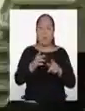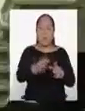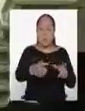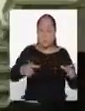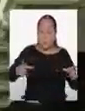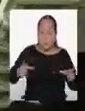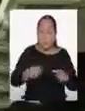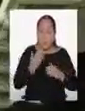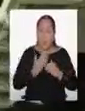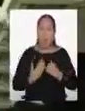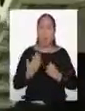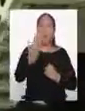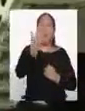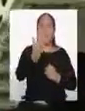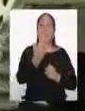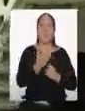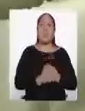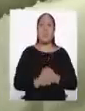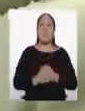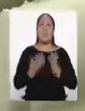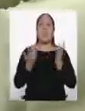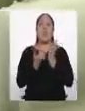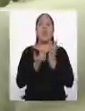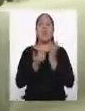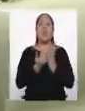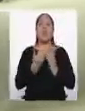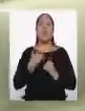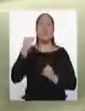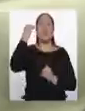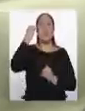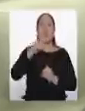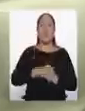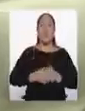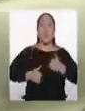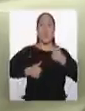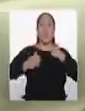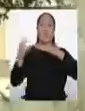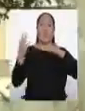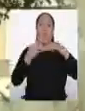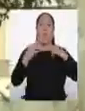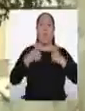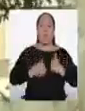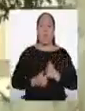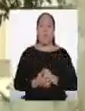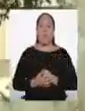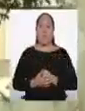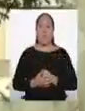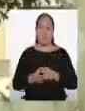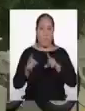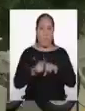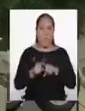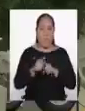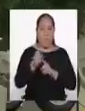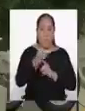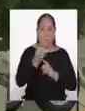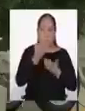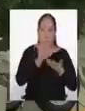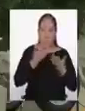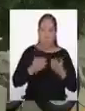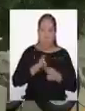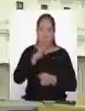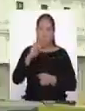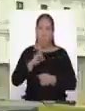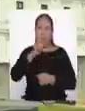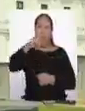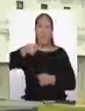que está frente a la fachada de la Escuela Superior de Guerra del Ejército. Aquí también hay otras piezas que se usaron